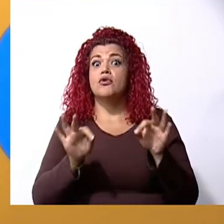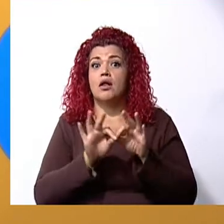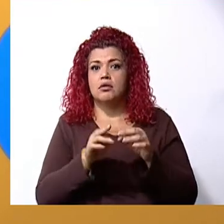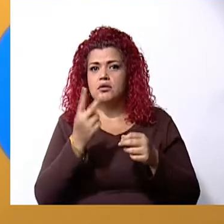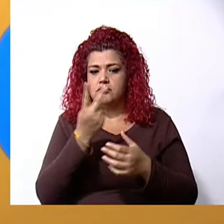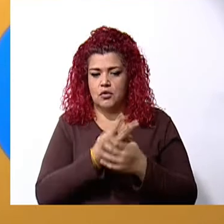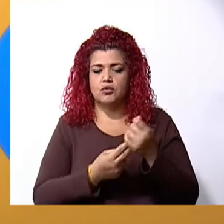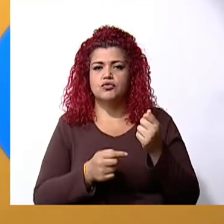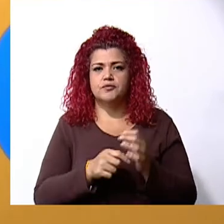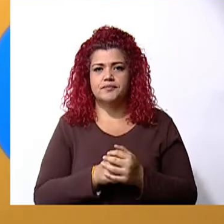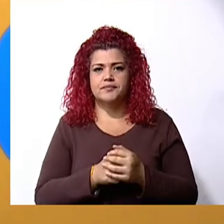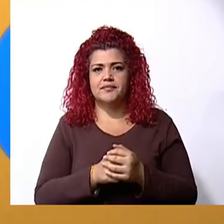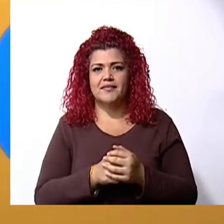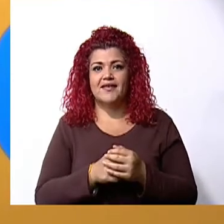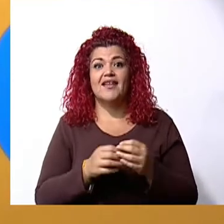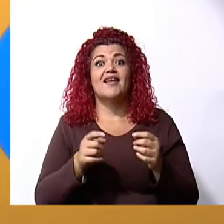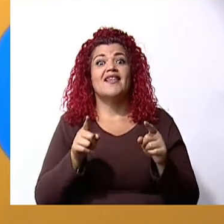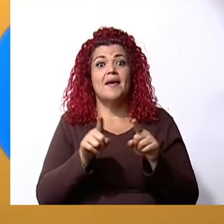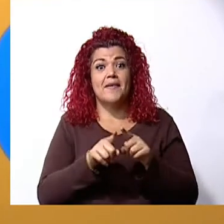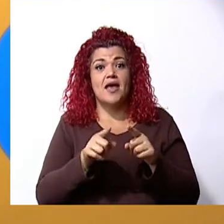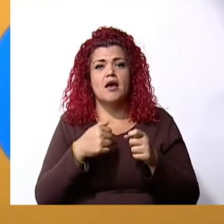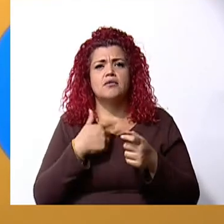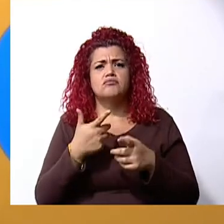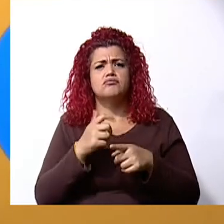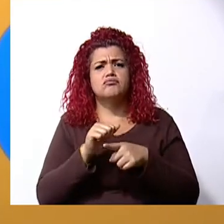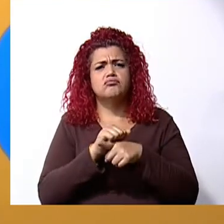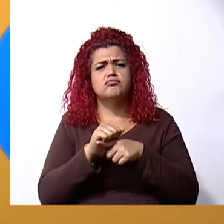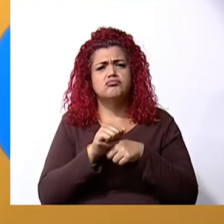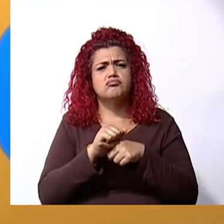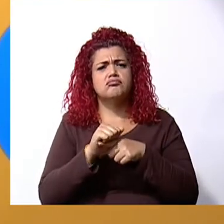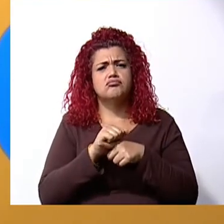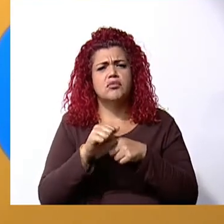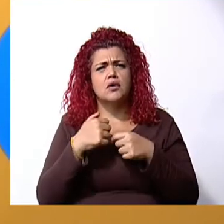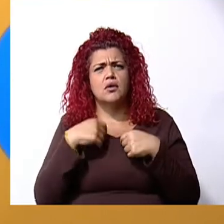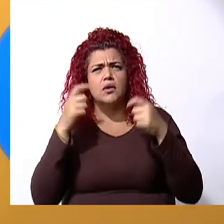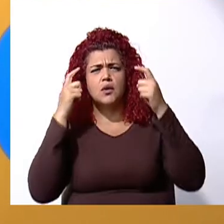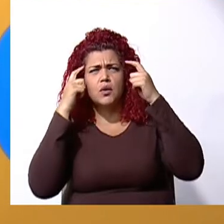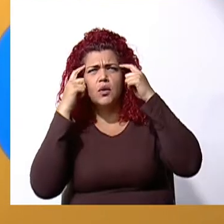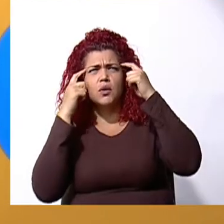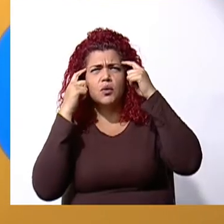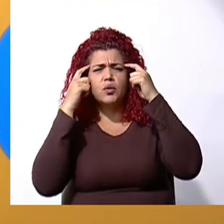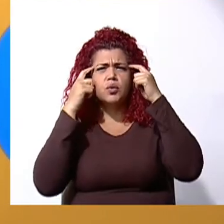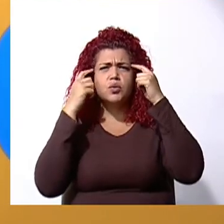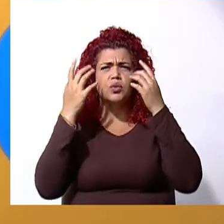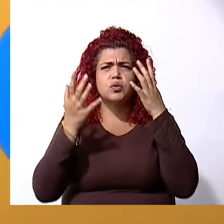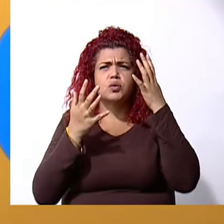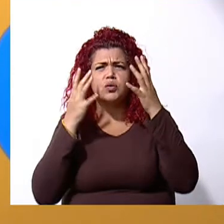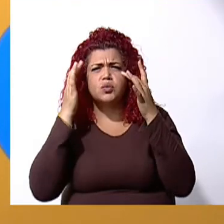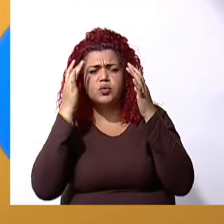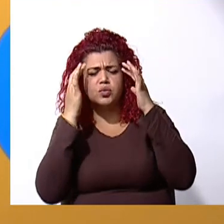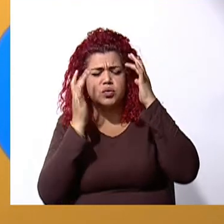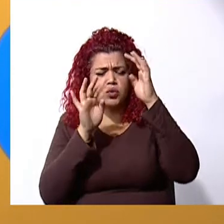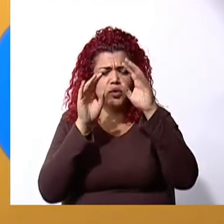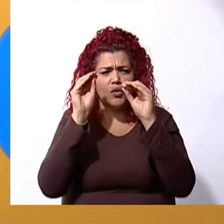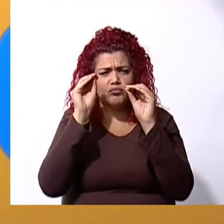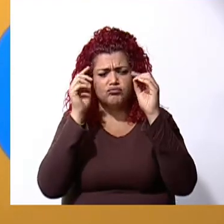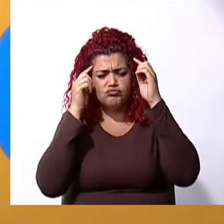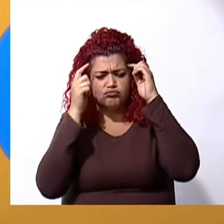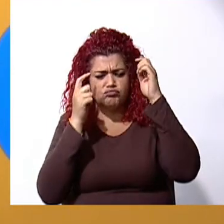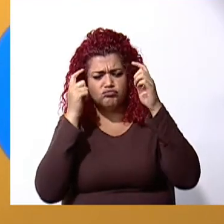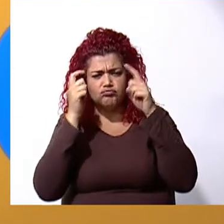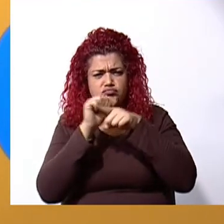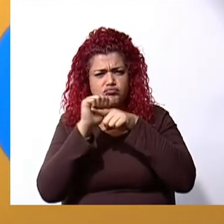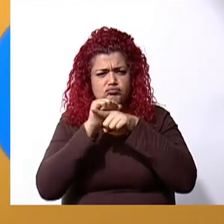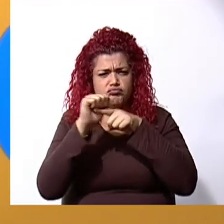materiales. Además, vamos a entrenar nuestro cálculo mental. Vean, ahí salen unos numeritos.